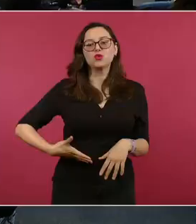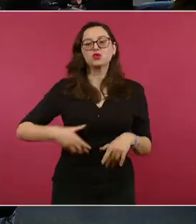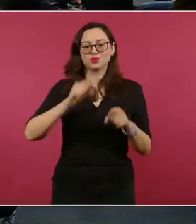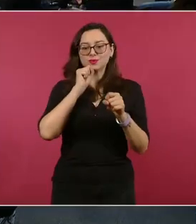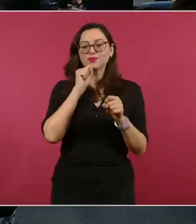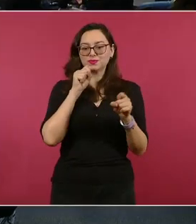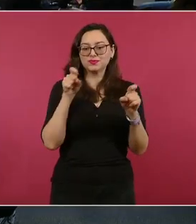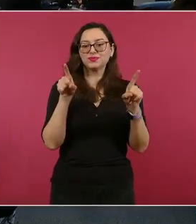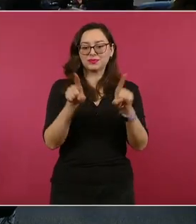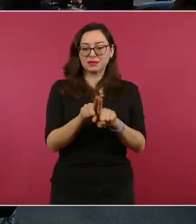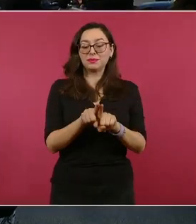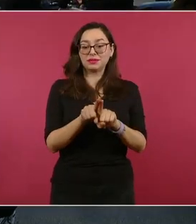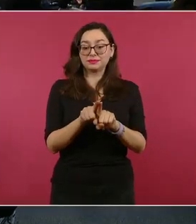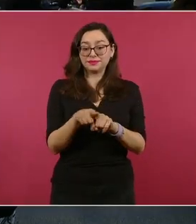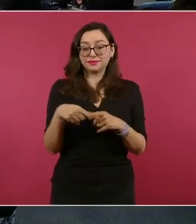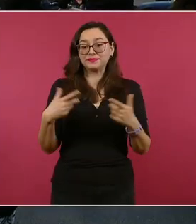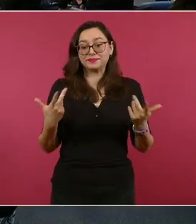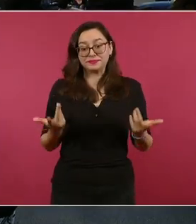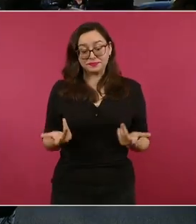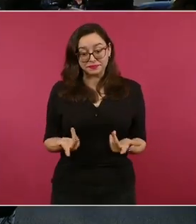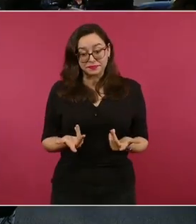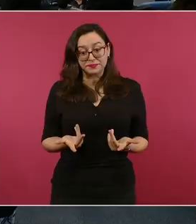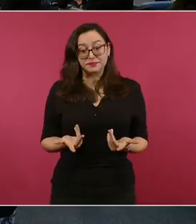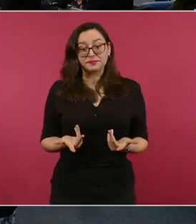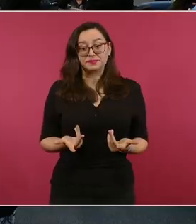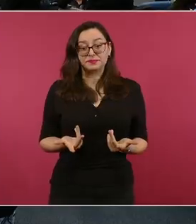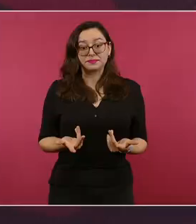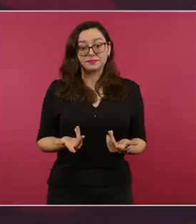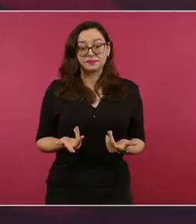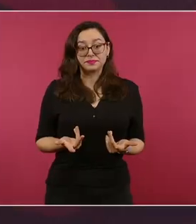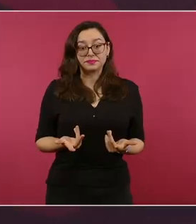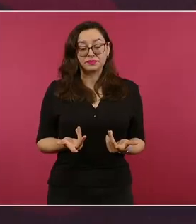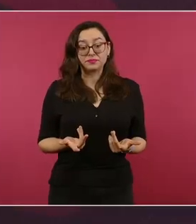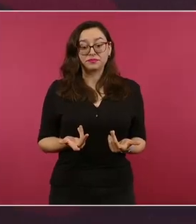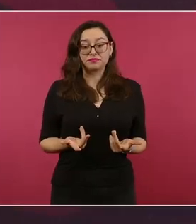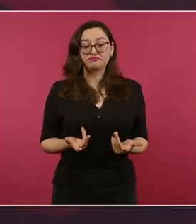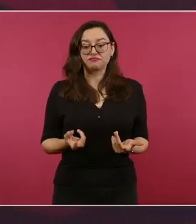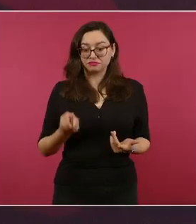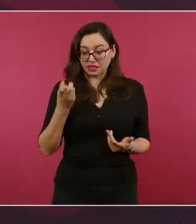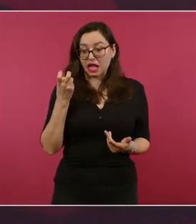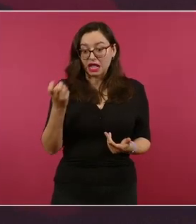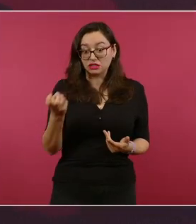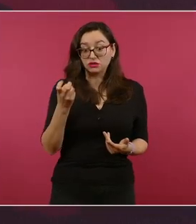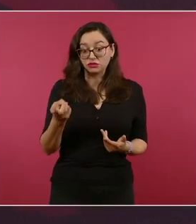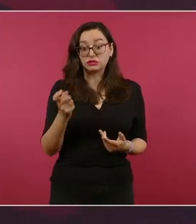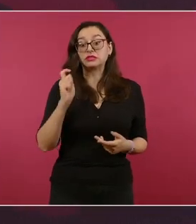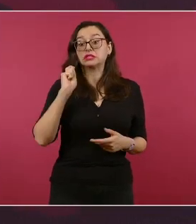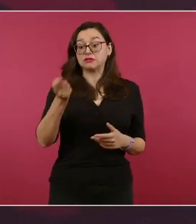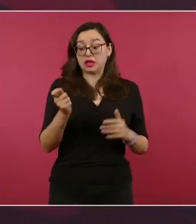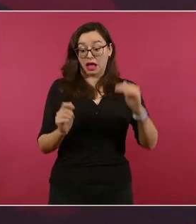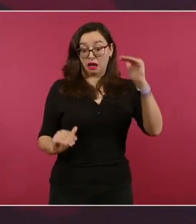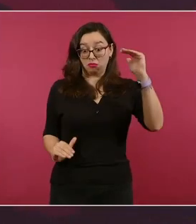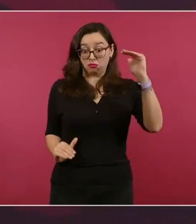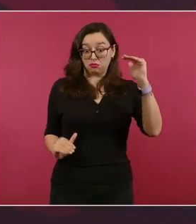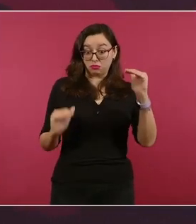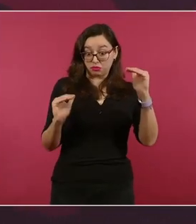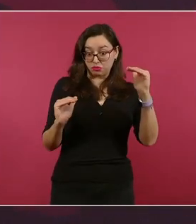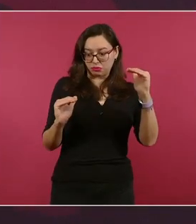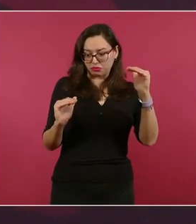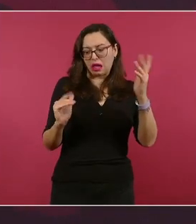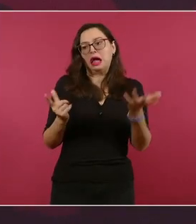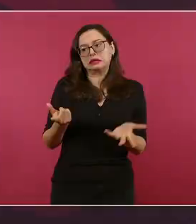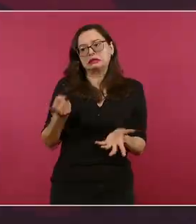Y esto tiene que ver, pues, con lo esencial, porque